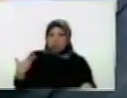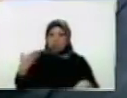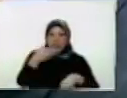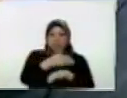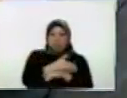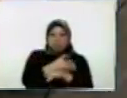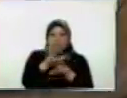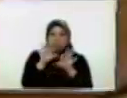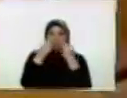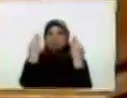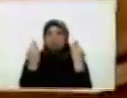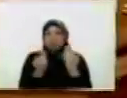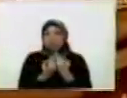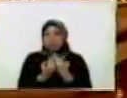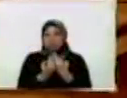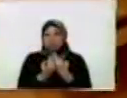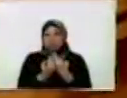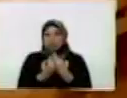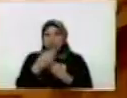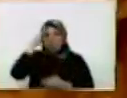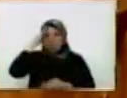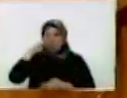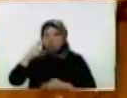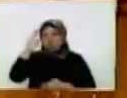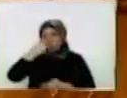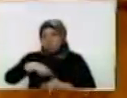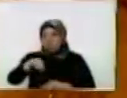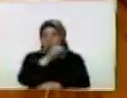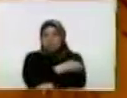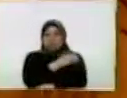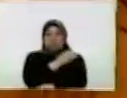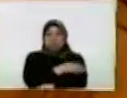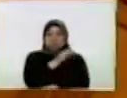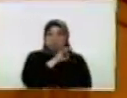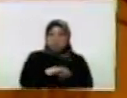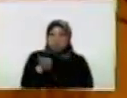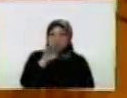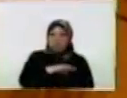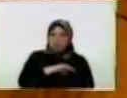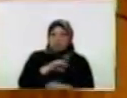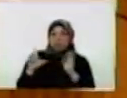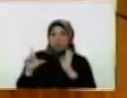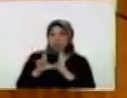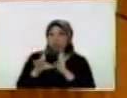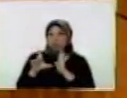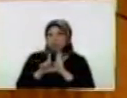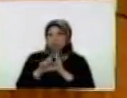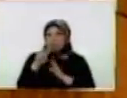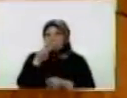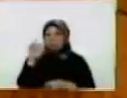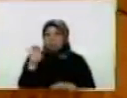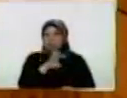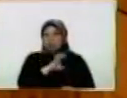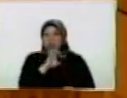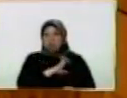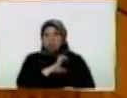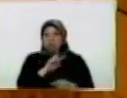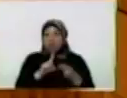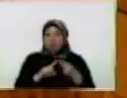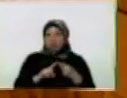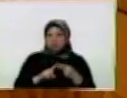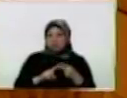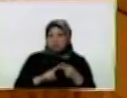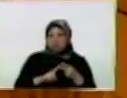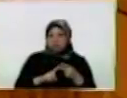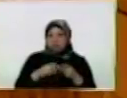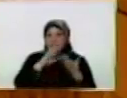de familias que habían militado en movimientos de izquierda o venían de liceos como el 23 de enero, de las